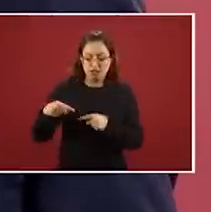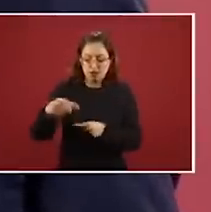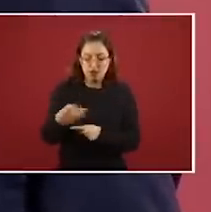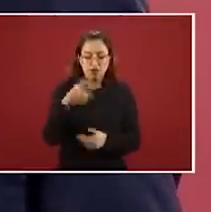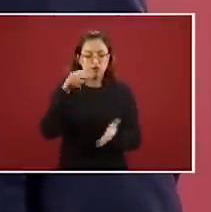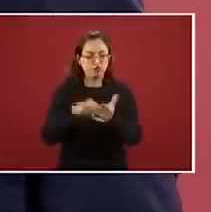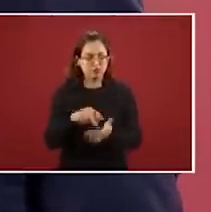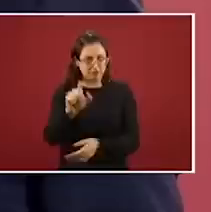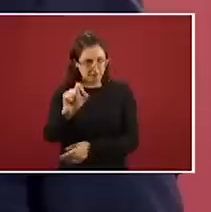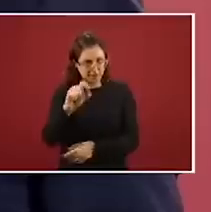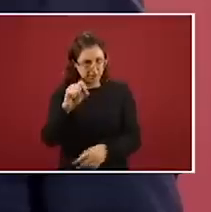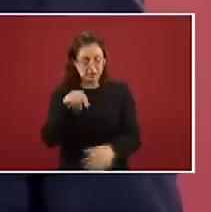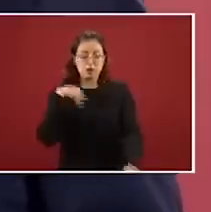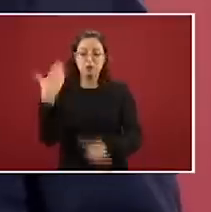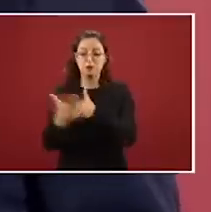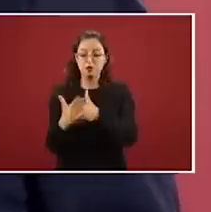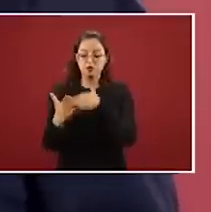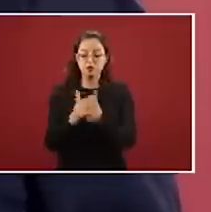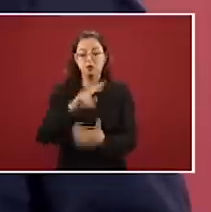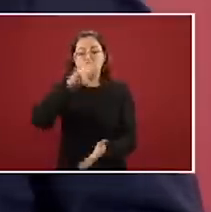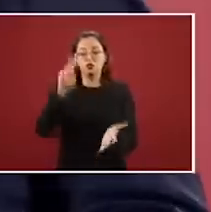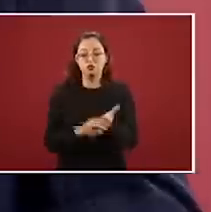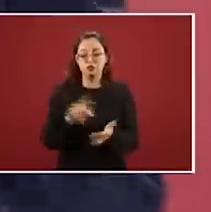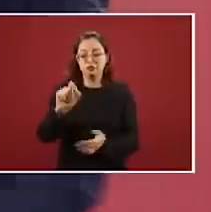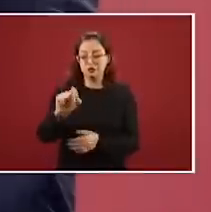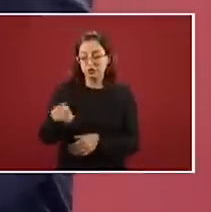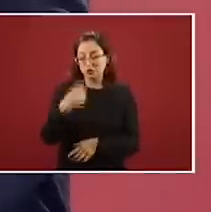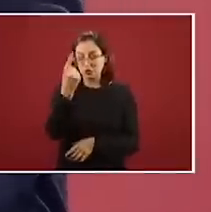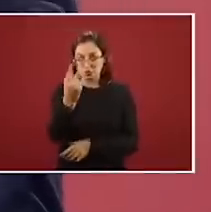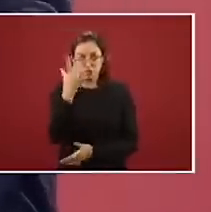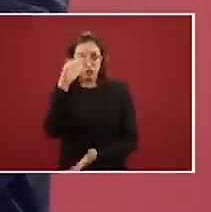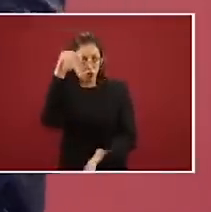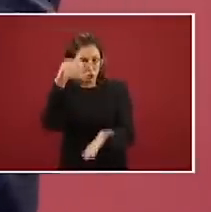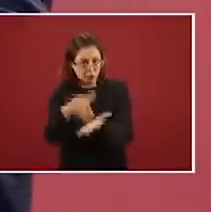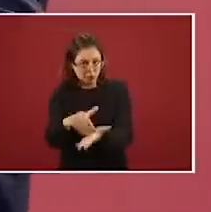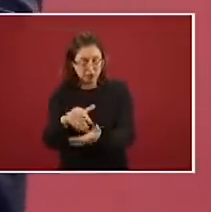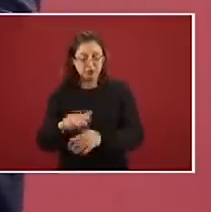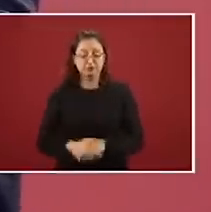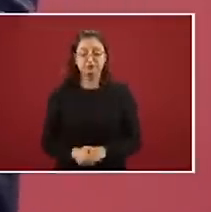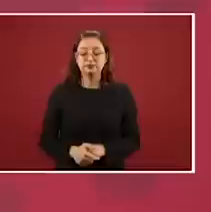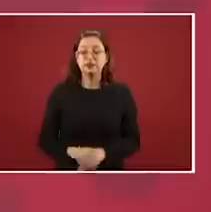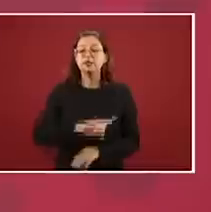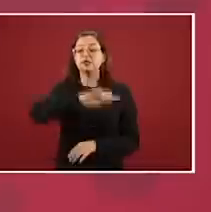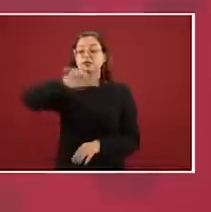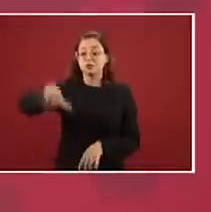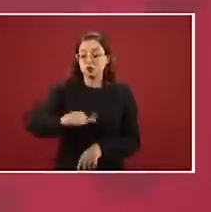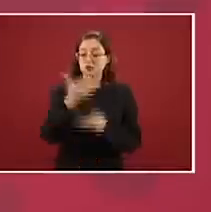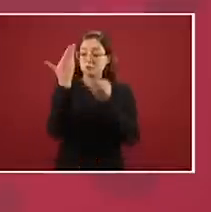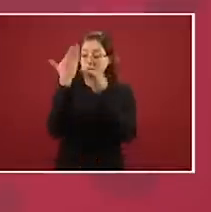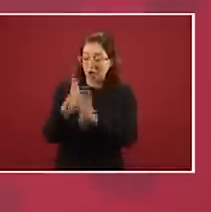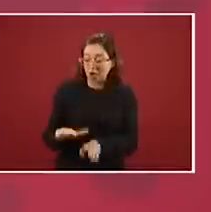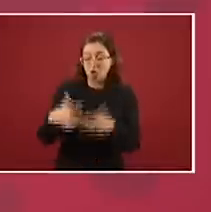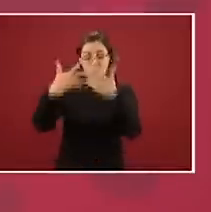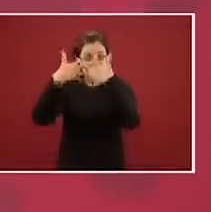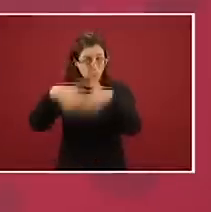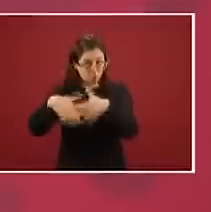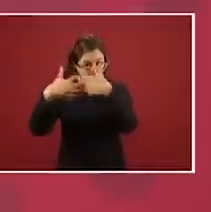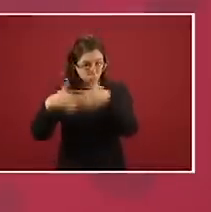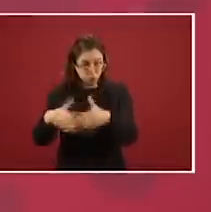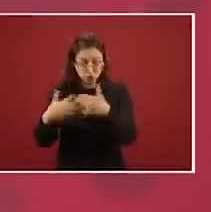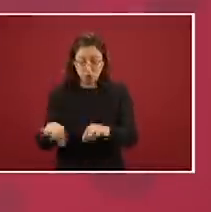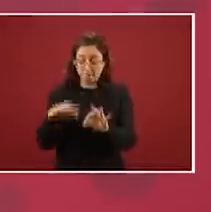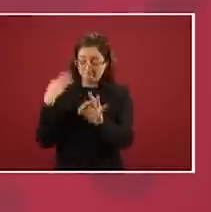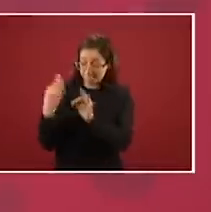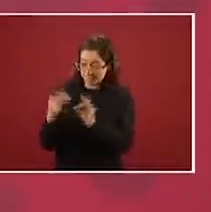y 5,000 para el próximo. Una vez que estén funcionando las 2,700, el gasto de operación